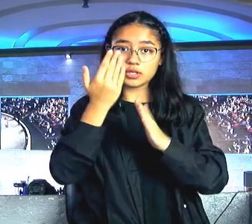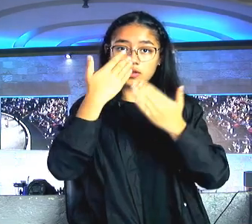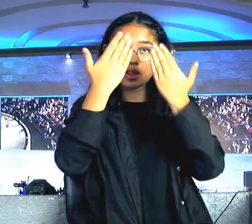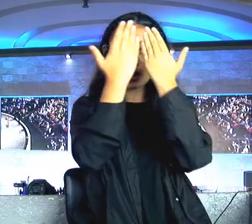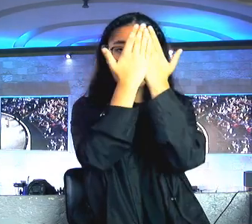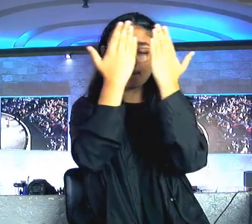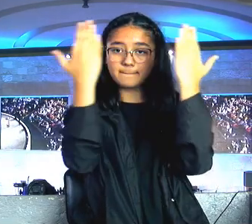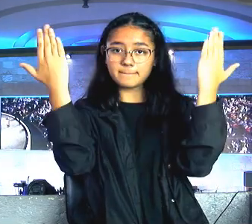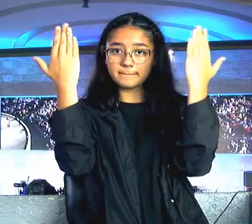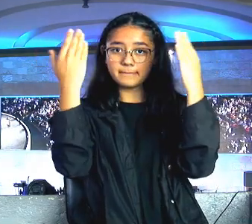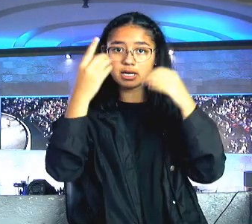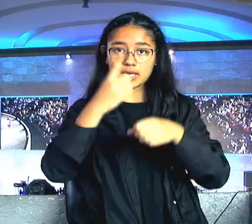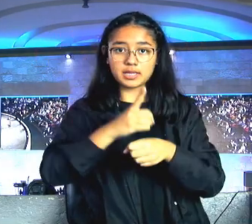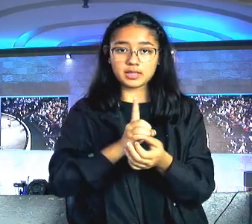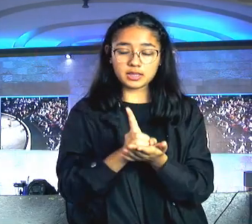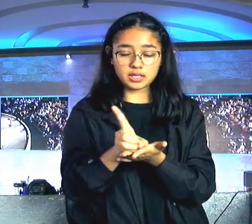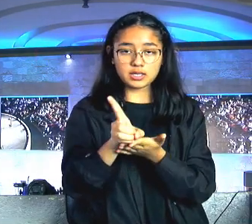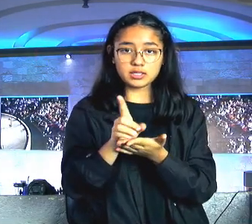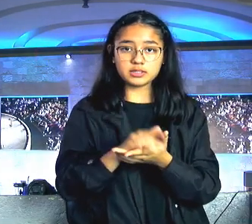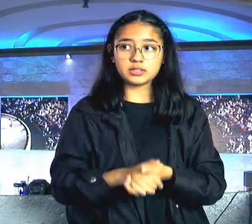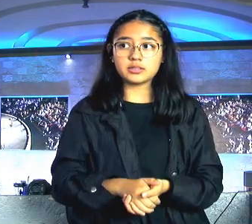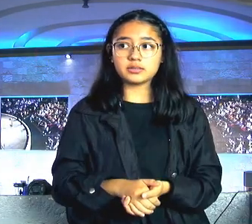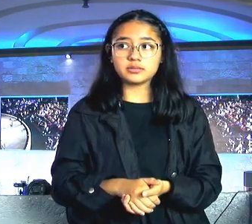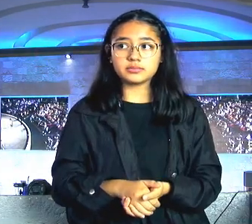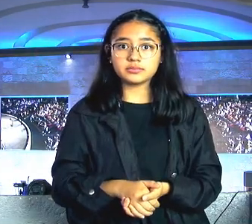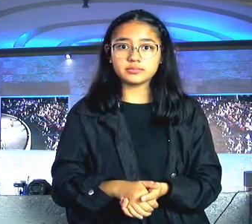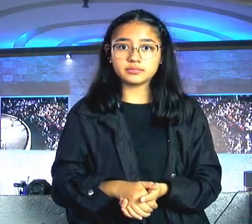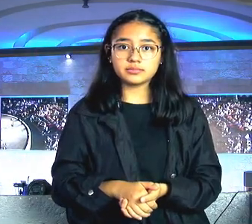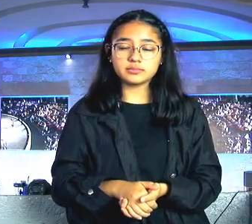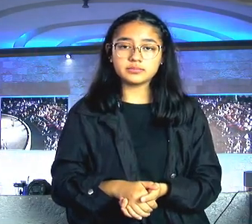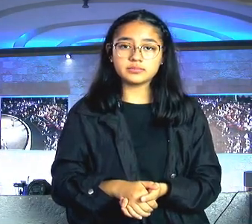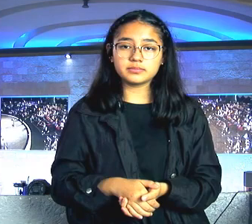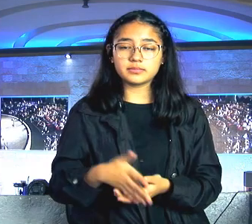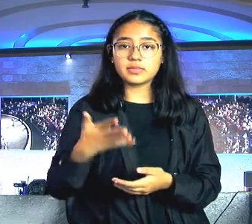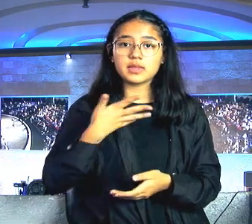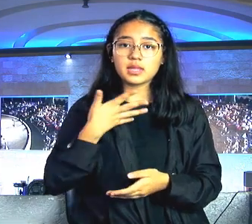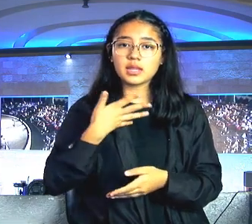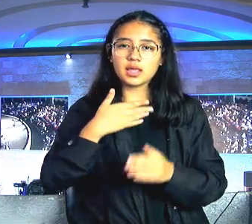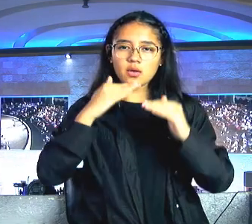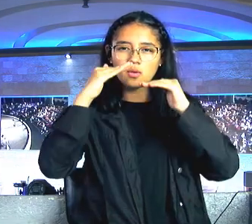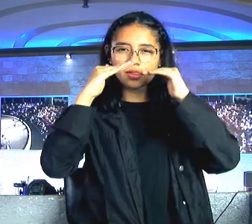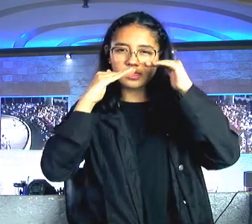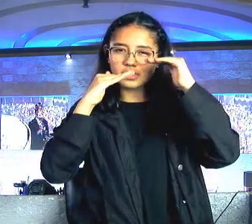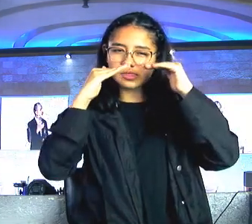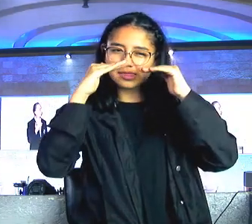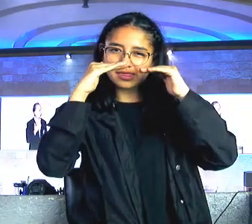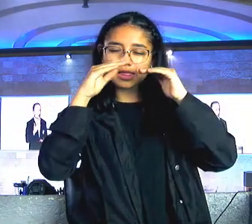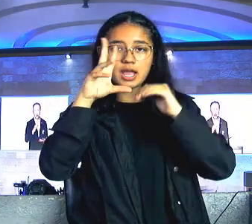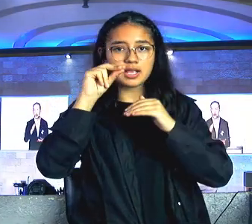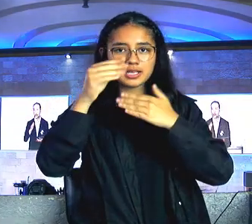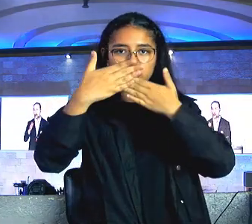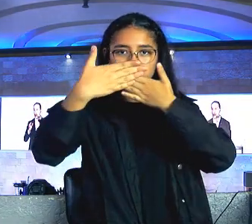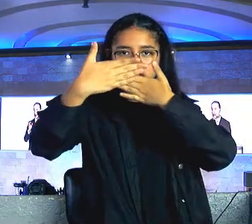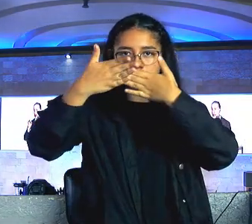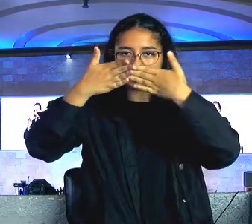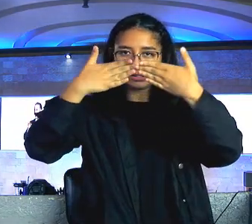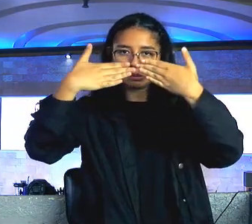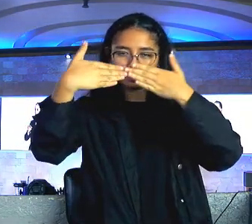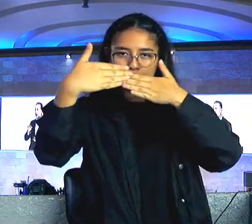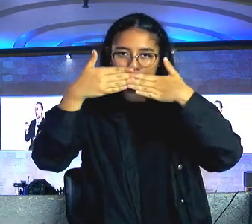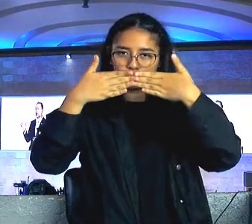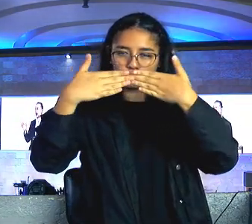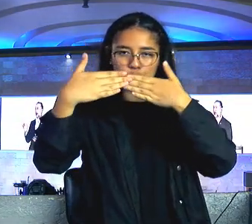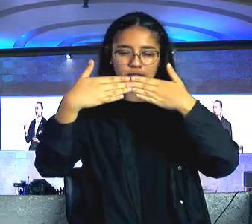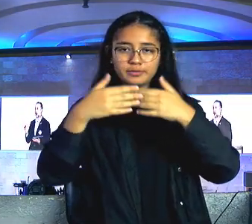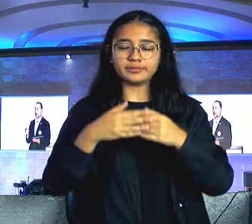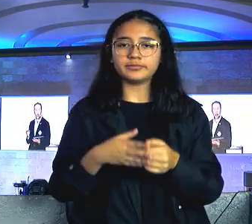derecha o cualquier cosa que tenga un nivel apropiado y que no le salga chueco, y que si tiene